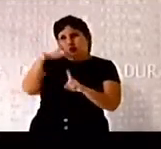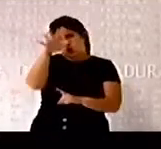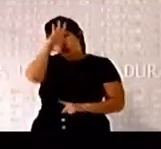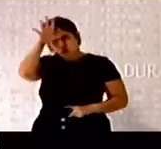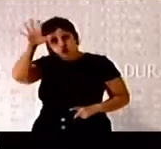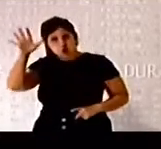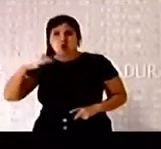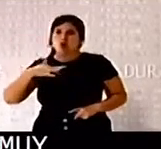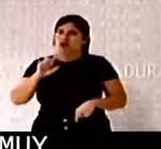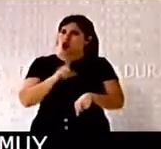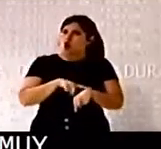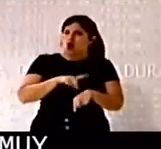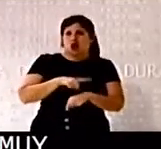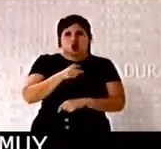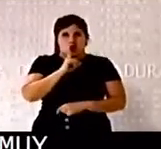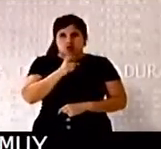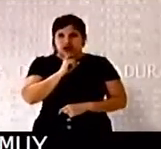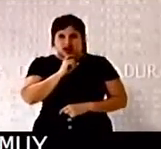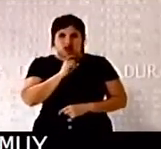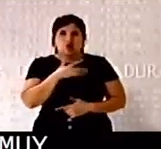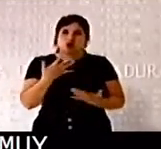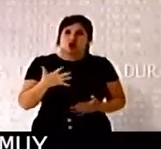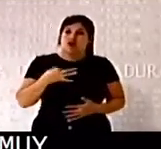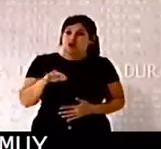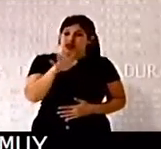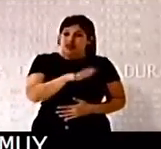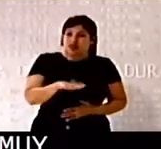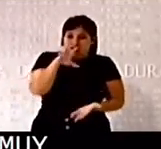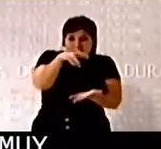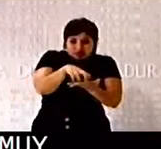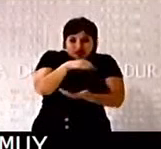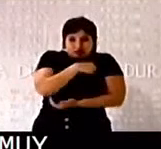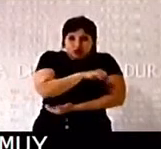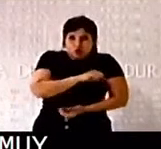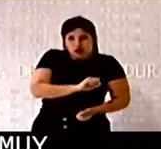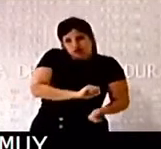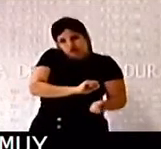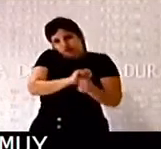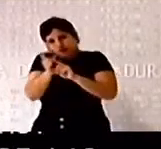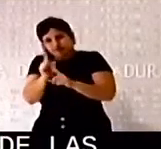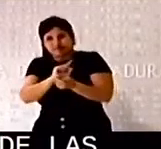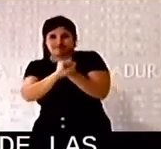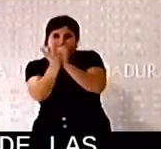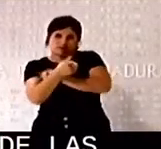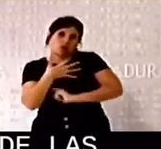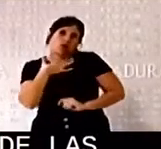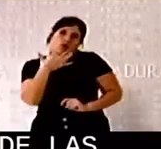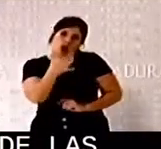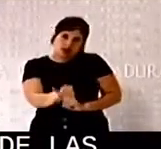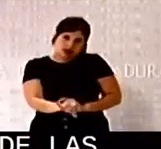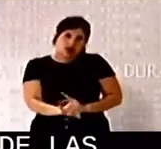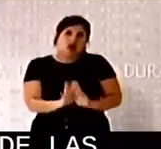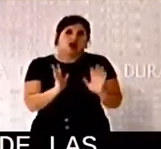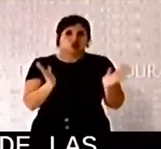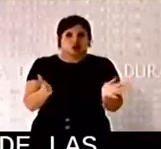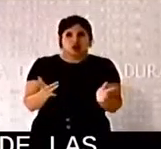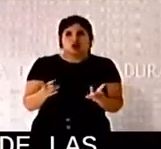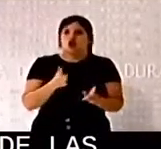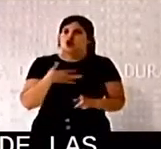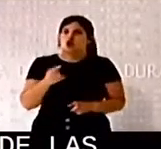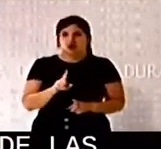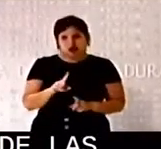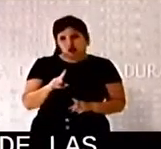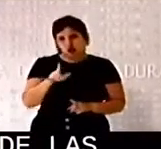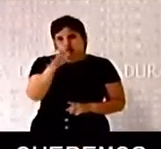sea muy complicado y puede haber un incremento de las lipotimias en el acto de vacunación, que